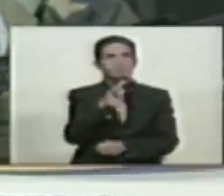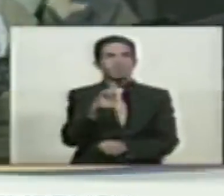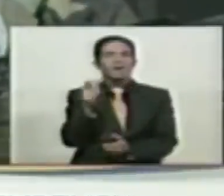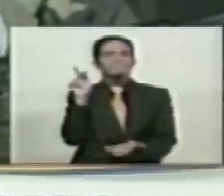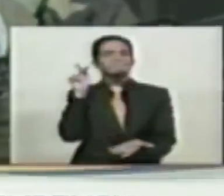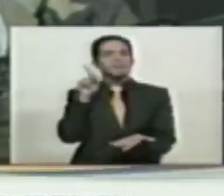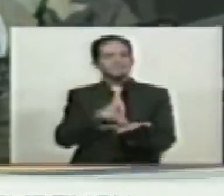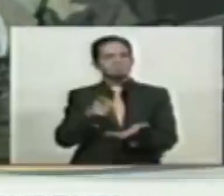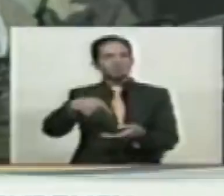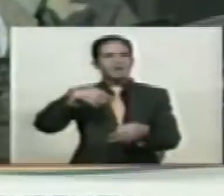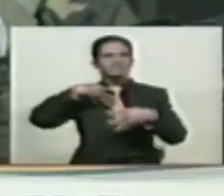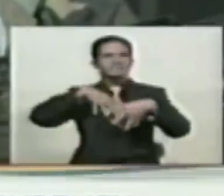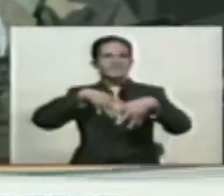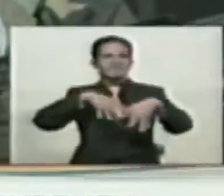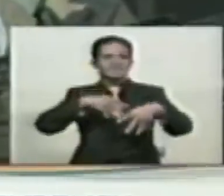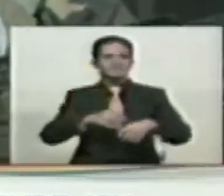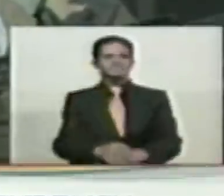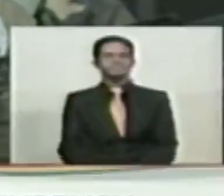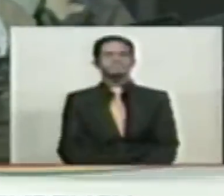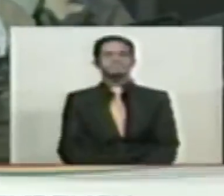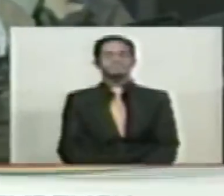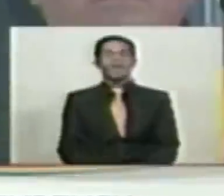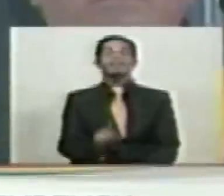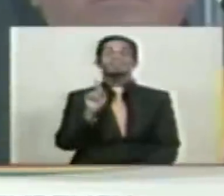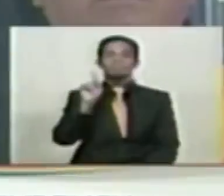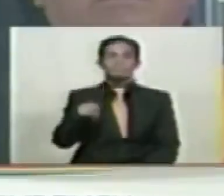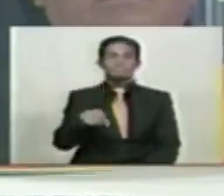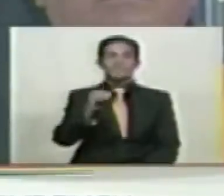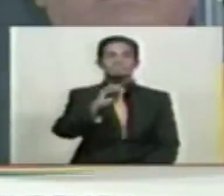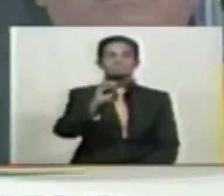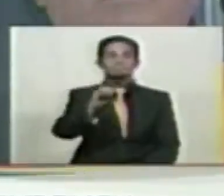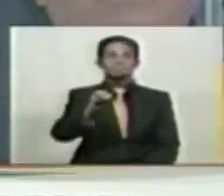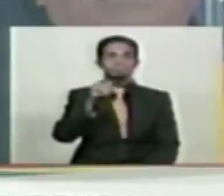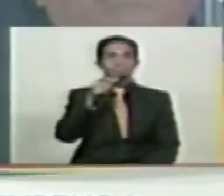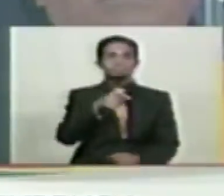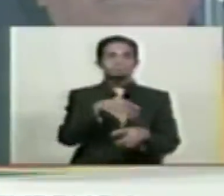participó en este desfile. Además, dígale al personal que he ordenado...